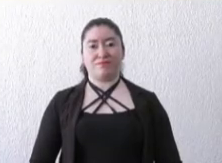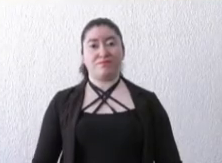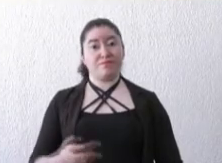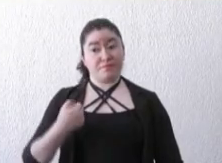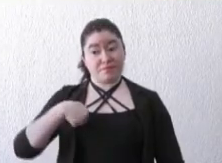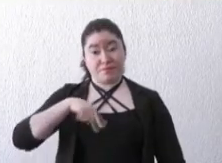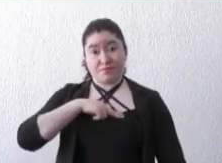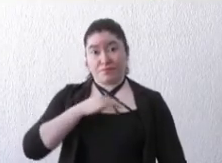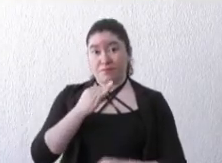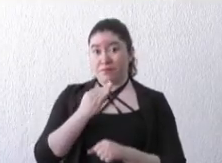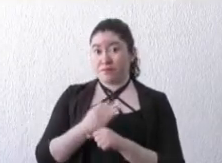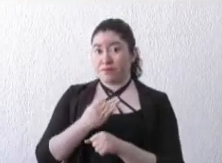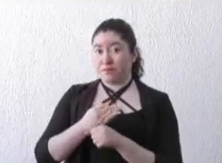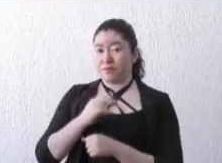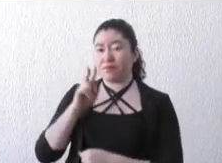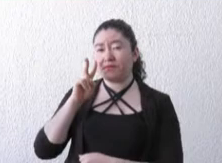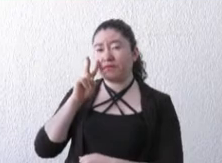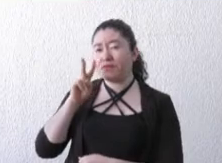mirando